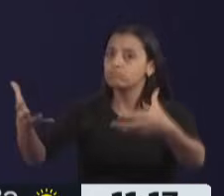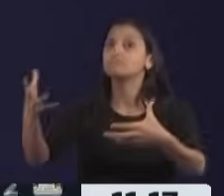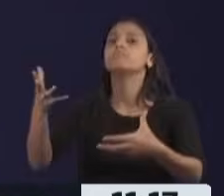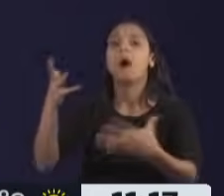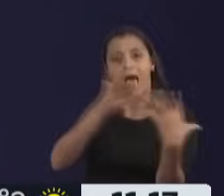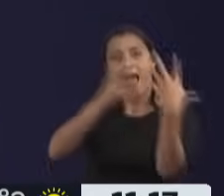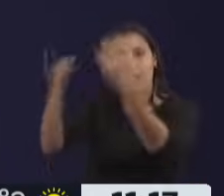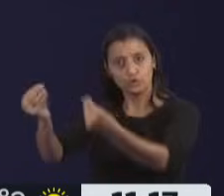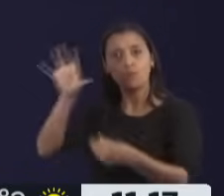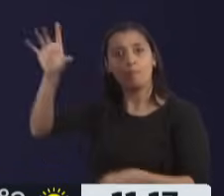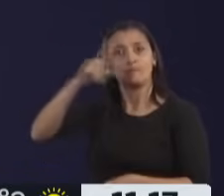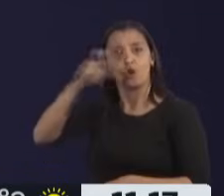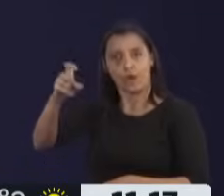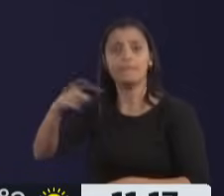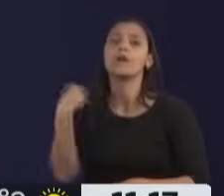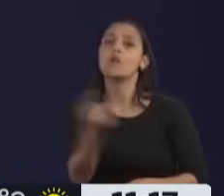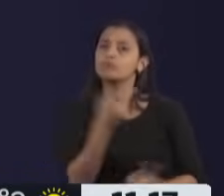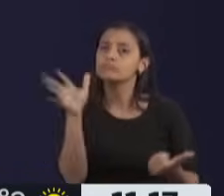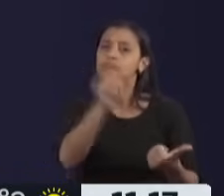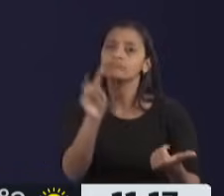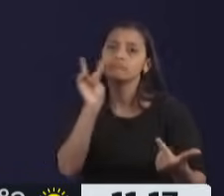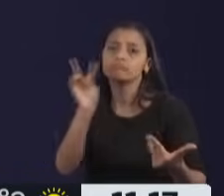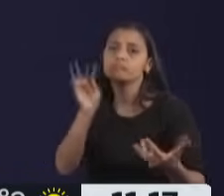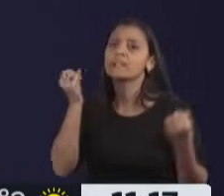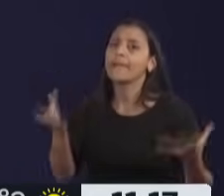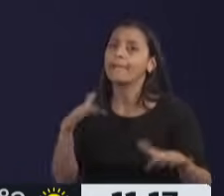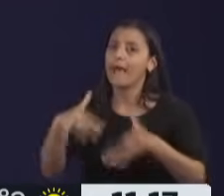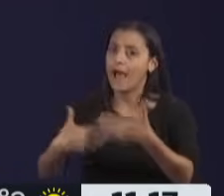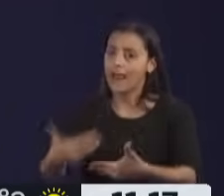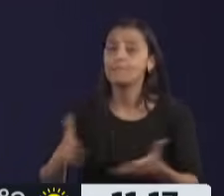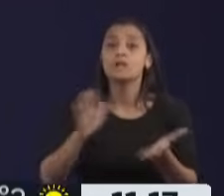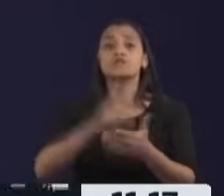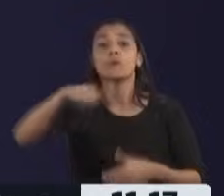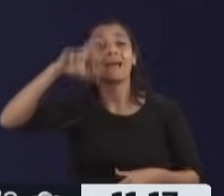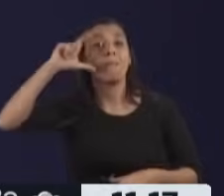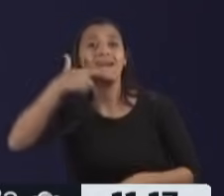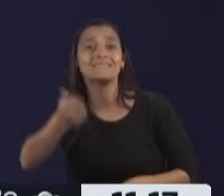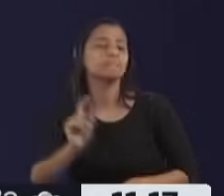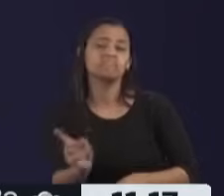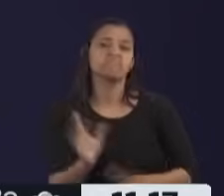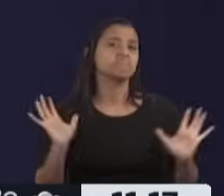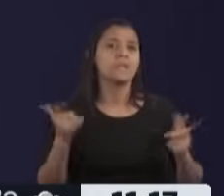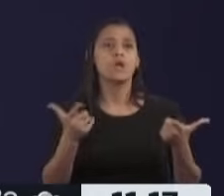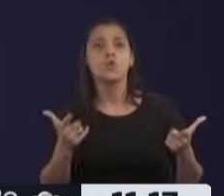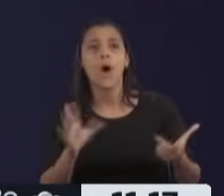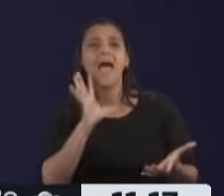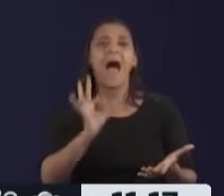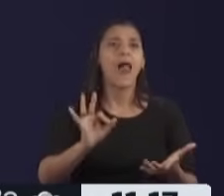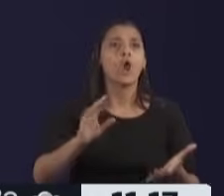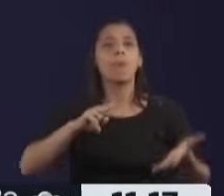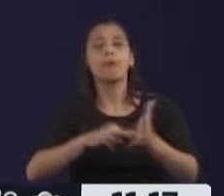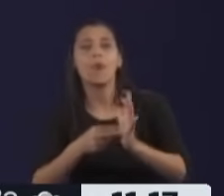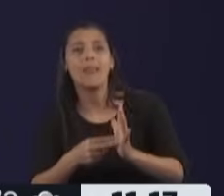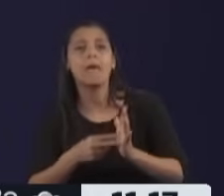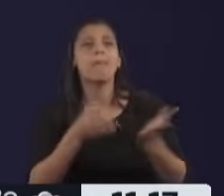medio siguiendo el minuto a minuto de lo que ocurre allí. Con respecto a Camesa, no tiene que haber ninguna dificultad en el